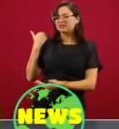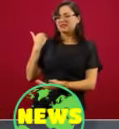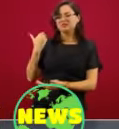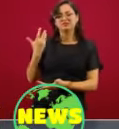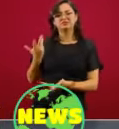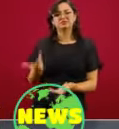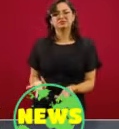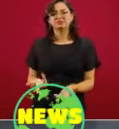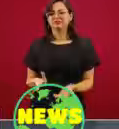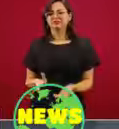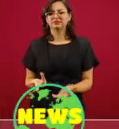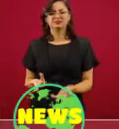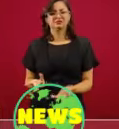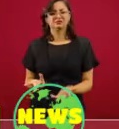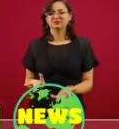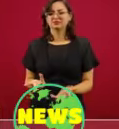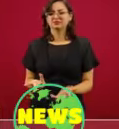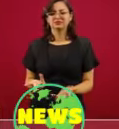que rescatemos